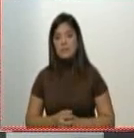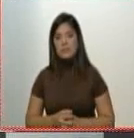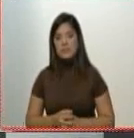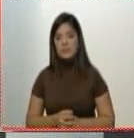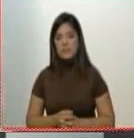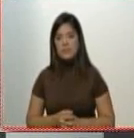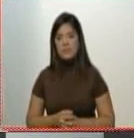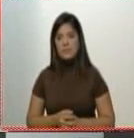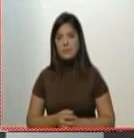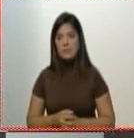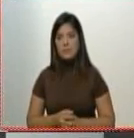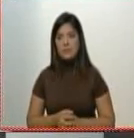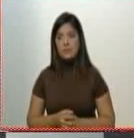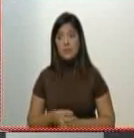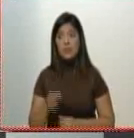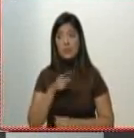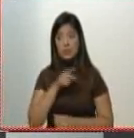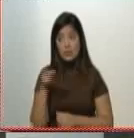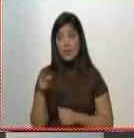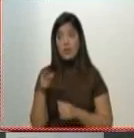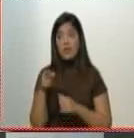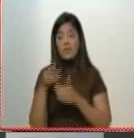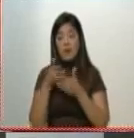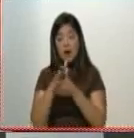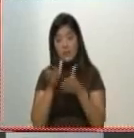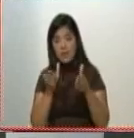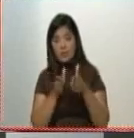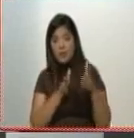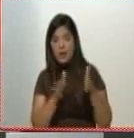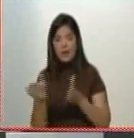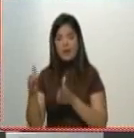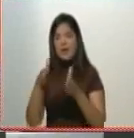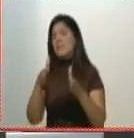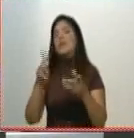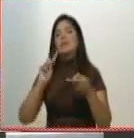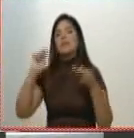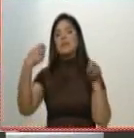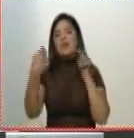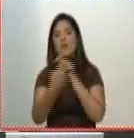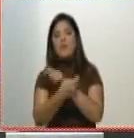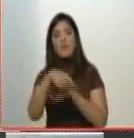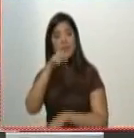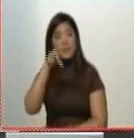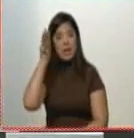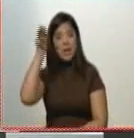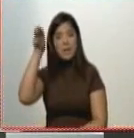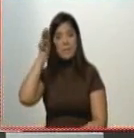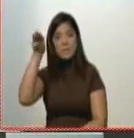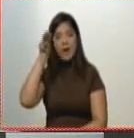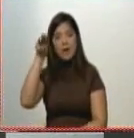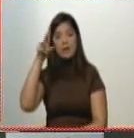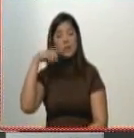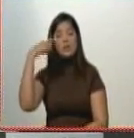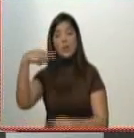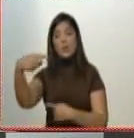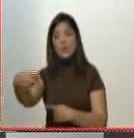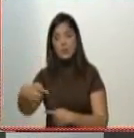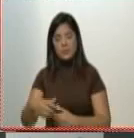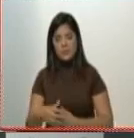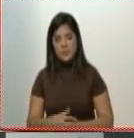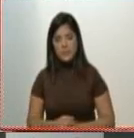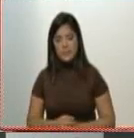triunfos, sino ustedes van abriendo el camino y se transforman también en maestros y maestras de las generaciones que vienen